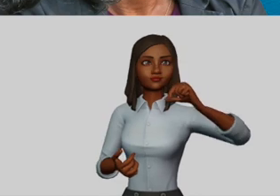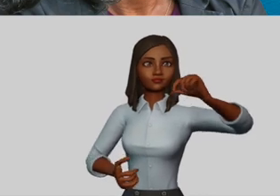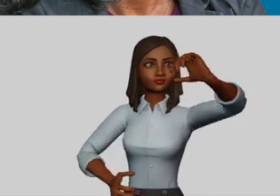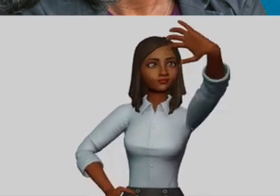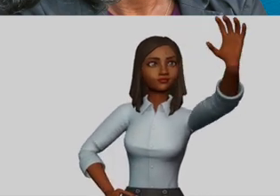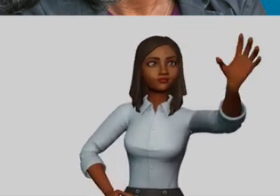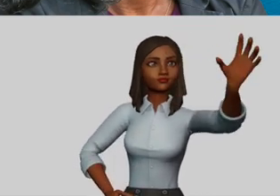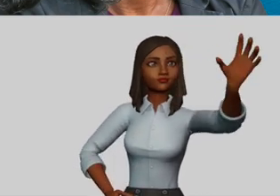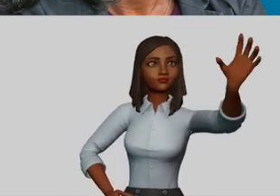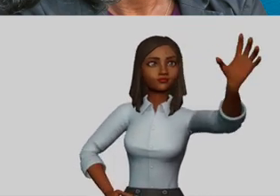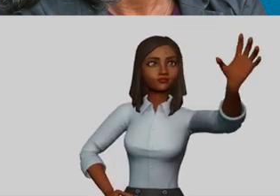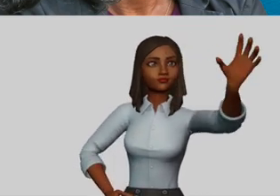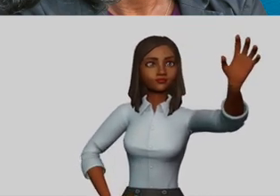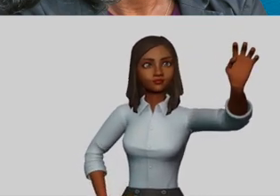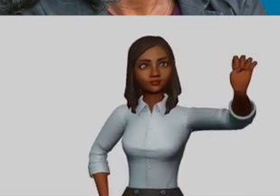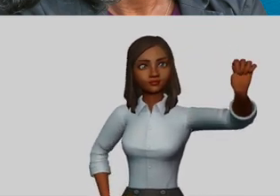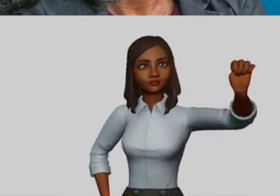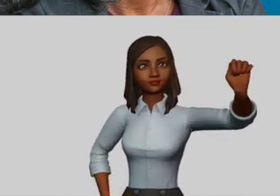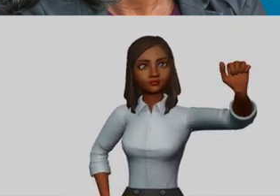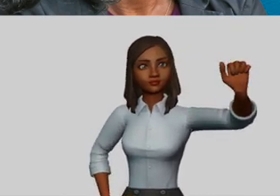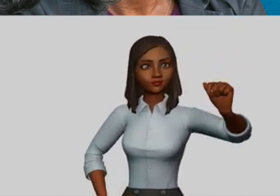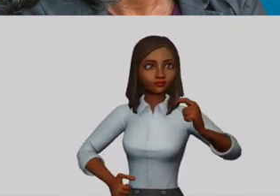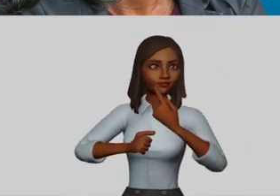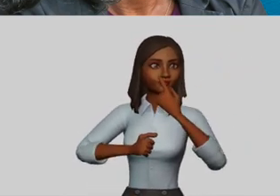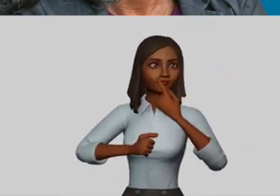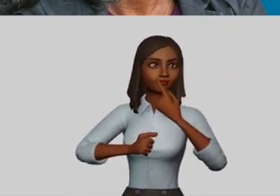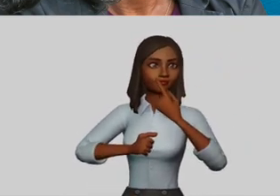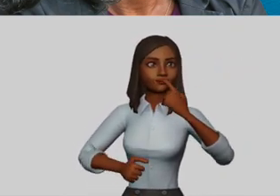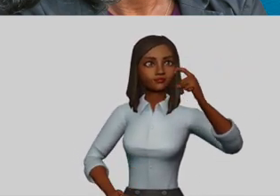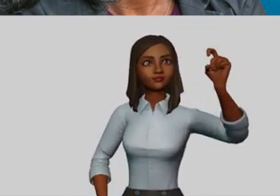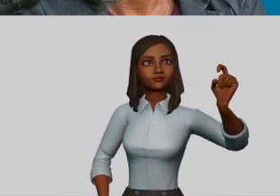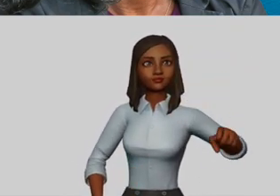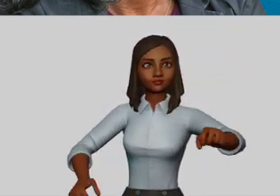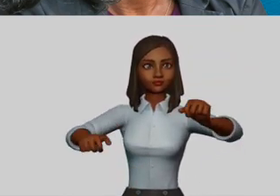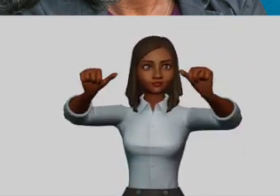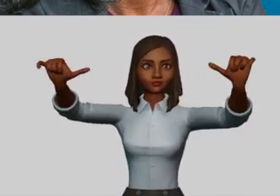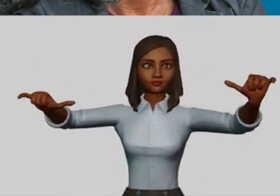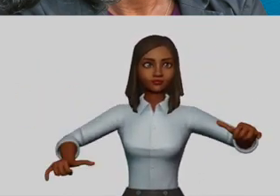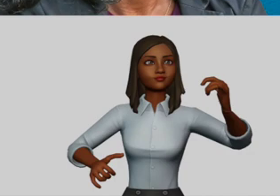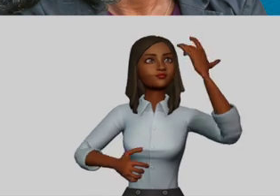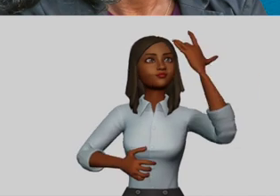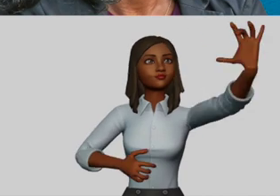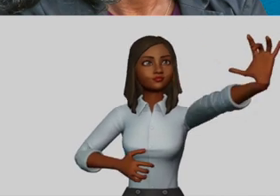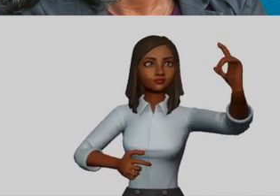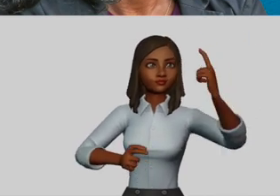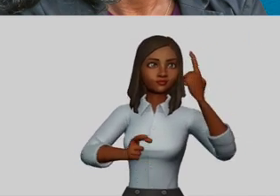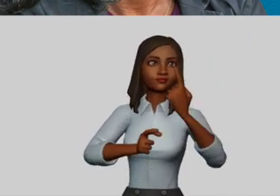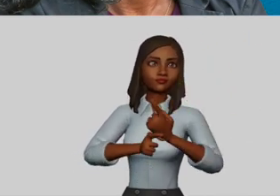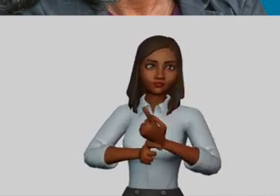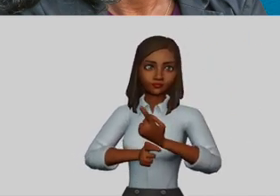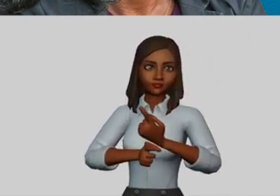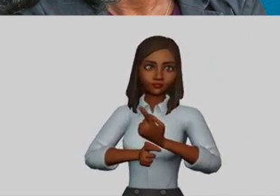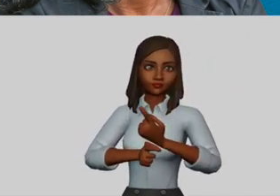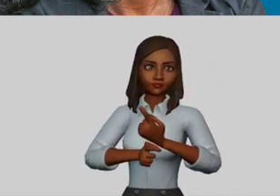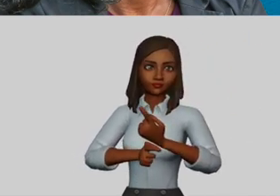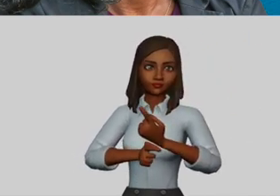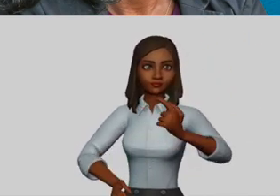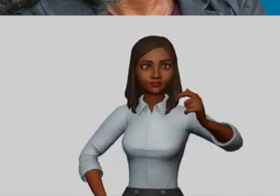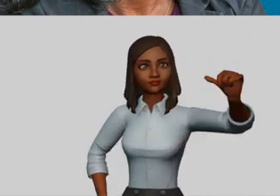1 año y 7 meses. Ah, pero un bebecini. Está aprendiendo a caminar. Está caminando. Exactamente. Y nosotros, para serte